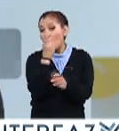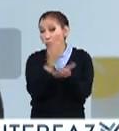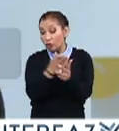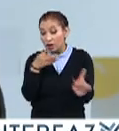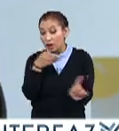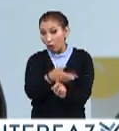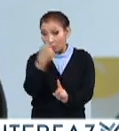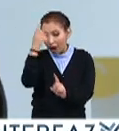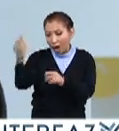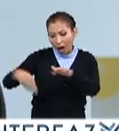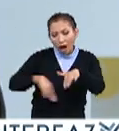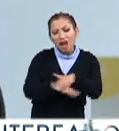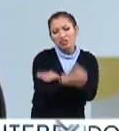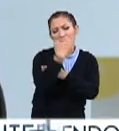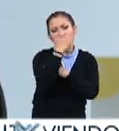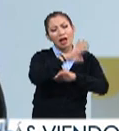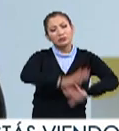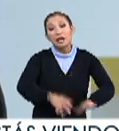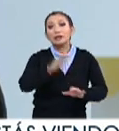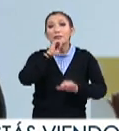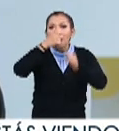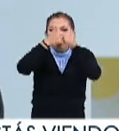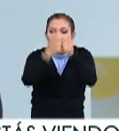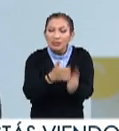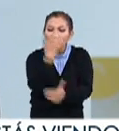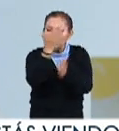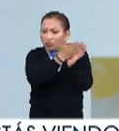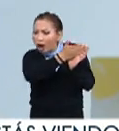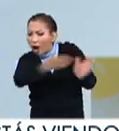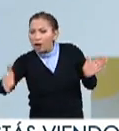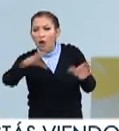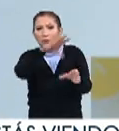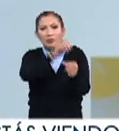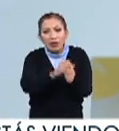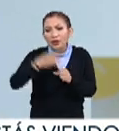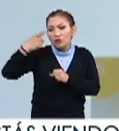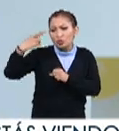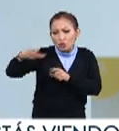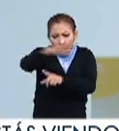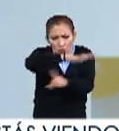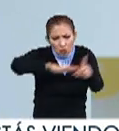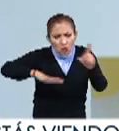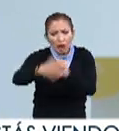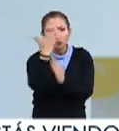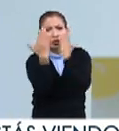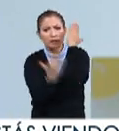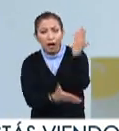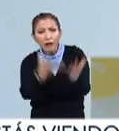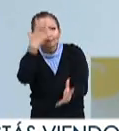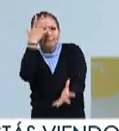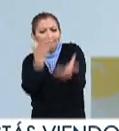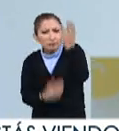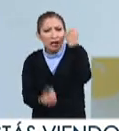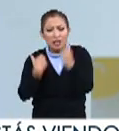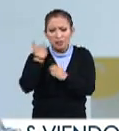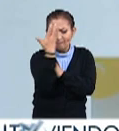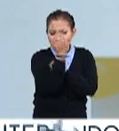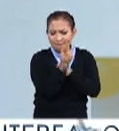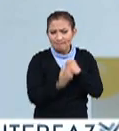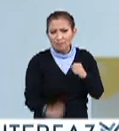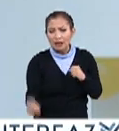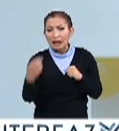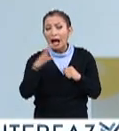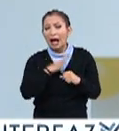solo el acceso, también la permanencia, las condiciones de estudio, la adquisición de